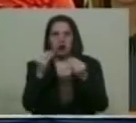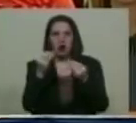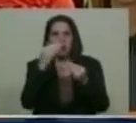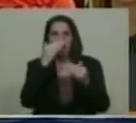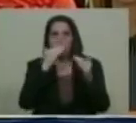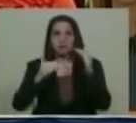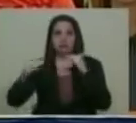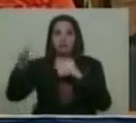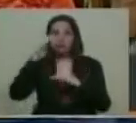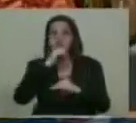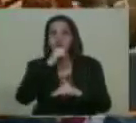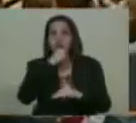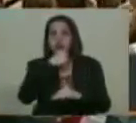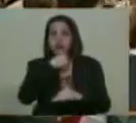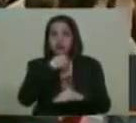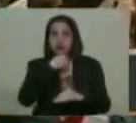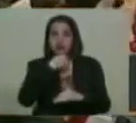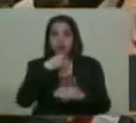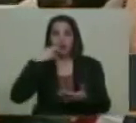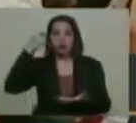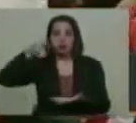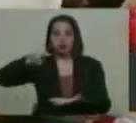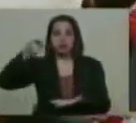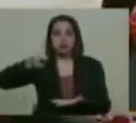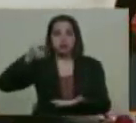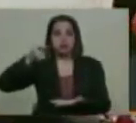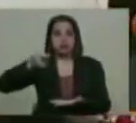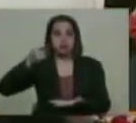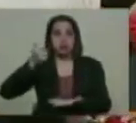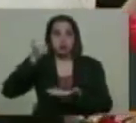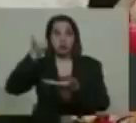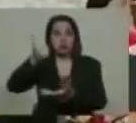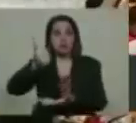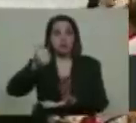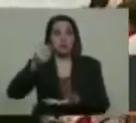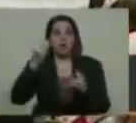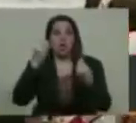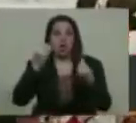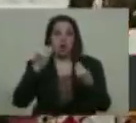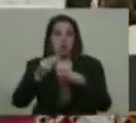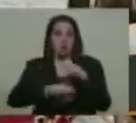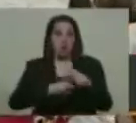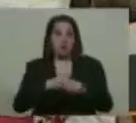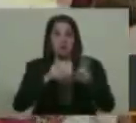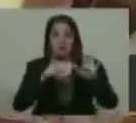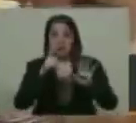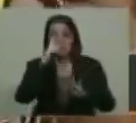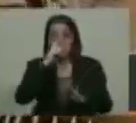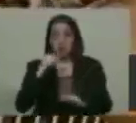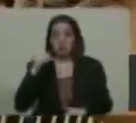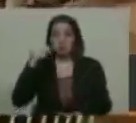adultos mayores y a las pensionadas y pensionados en estos 6 años que vienen.